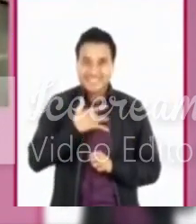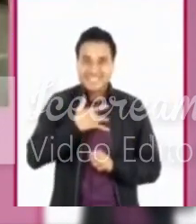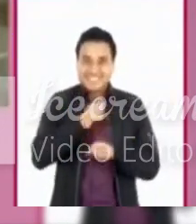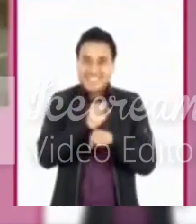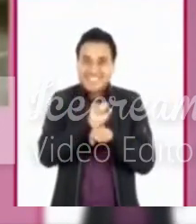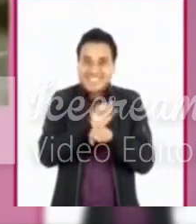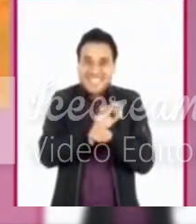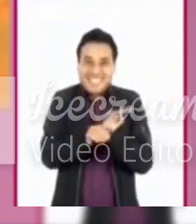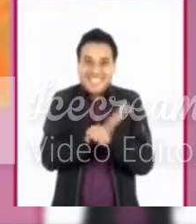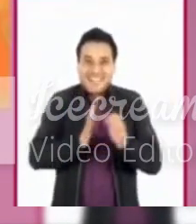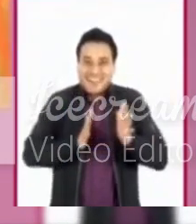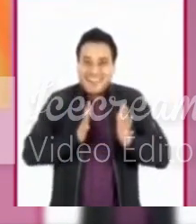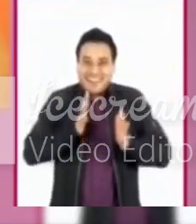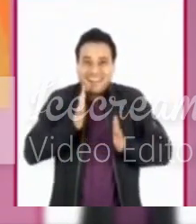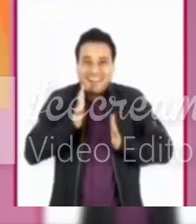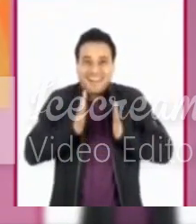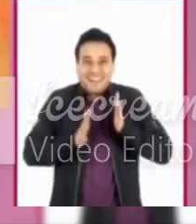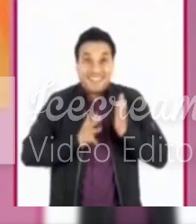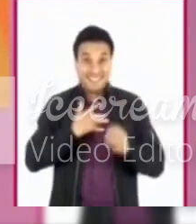sensaciones.